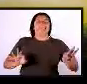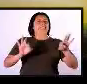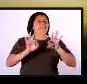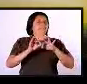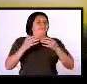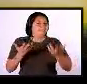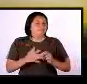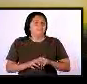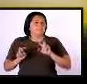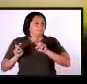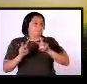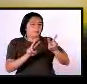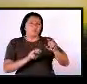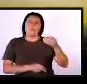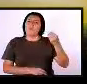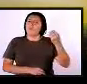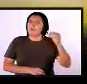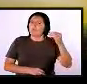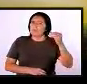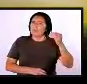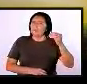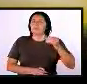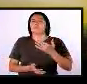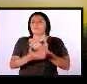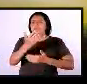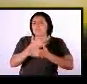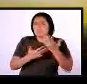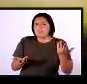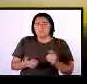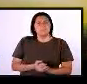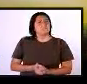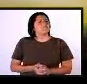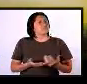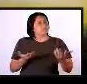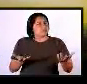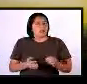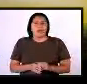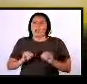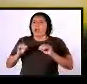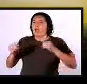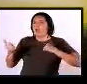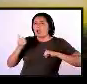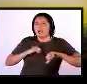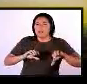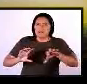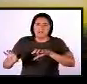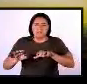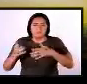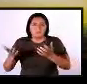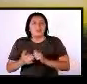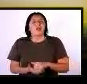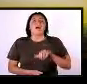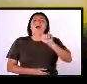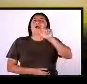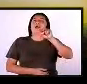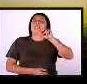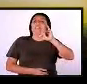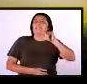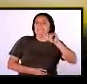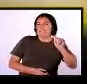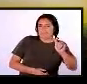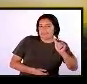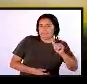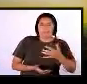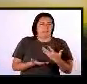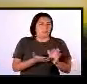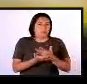interesante. Van a ver cómo jóvenes con discapacidad ponen una obra en escena. Vamos a hablar de Anita, la